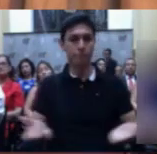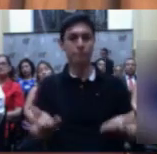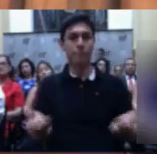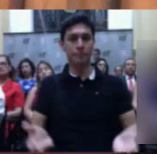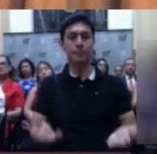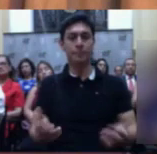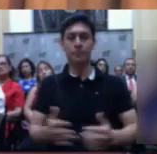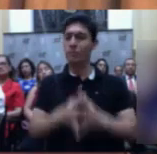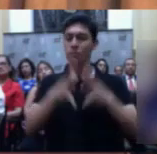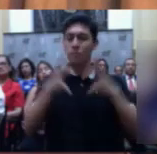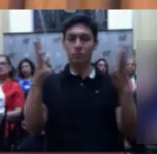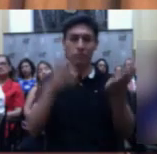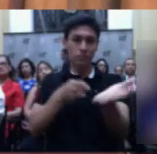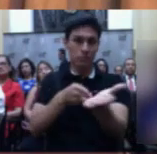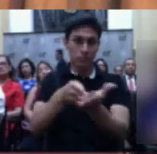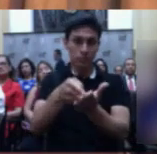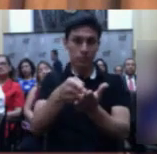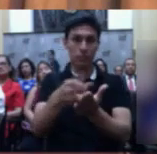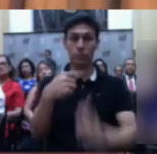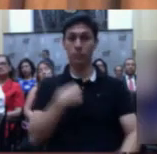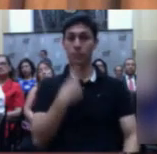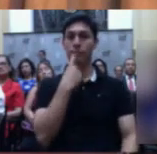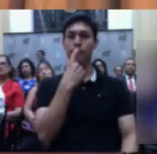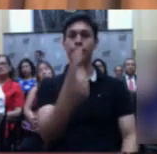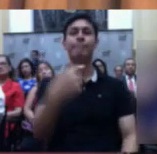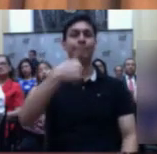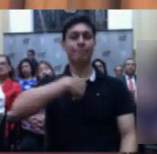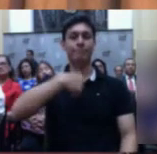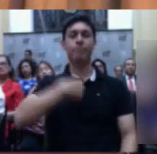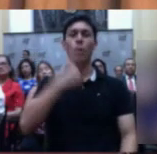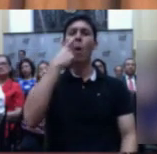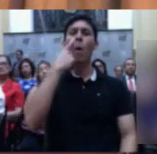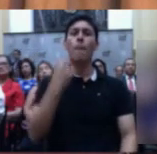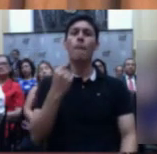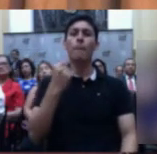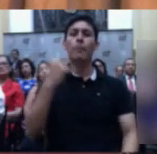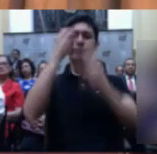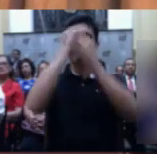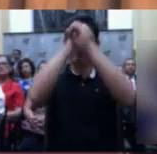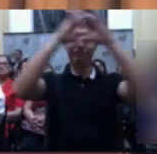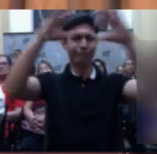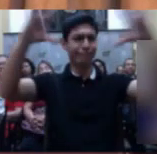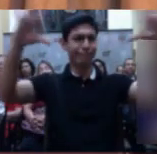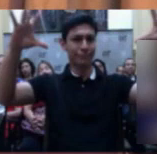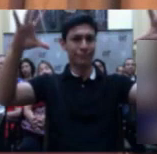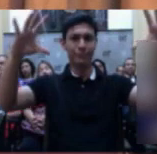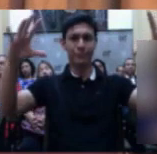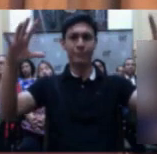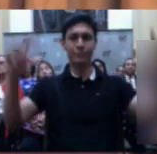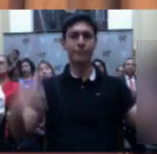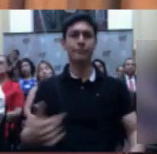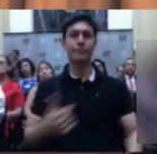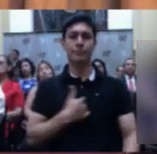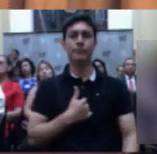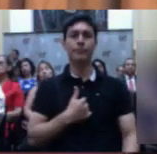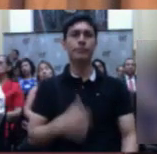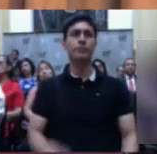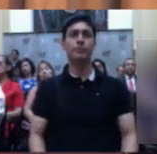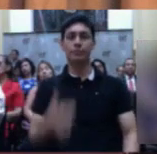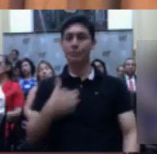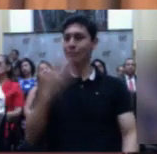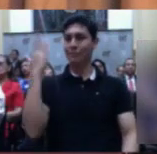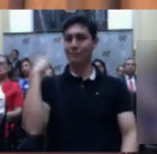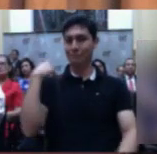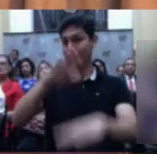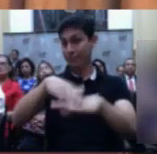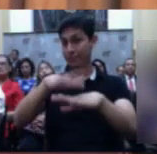Con toda honestidad, quiero decirles que soy un hombre de sueños, como ya lo habrán advertido probablemente. Y